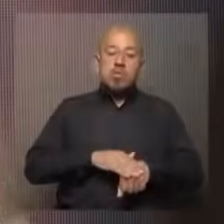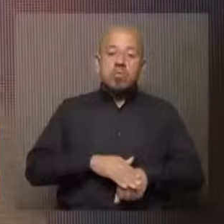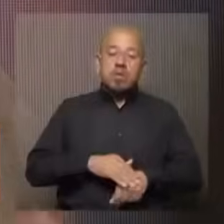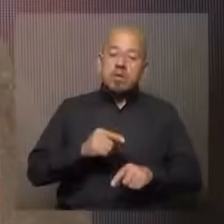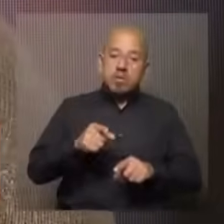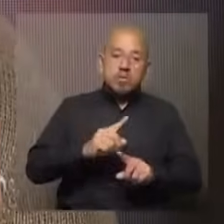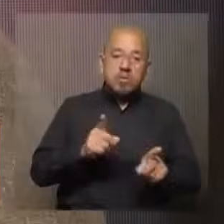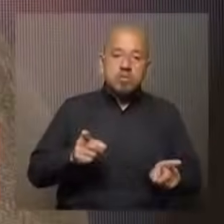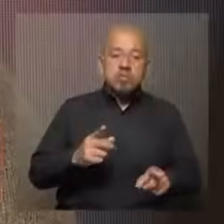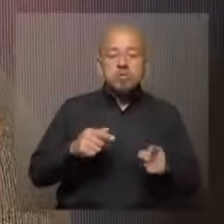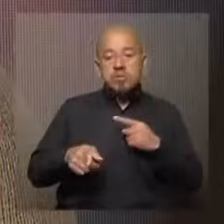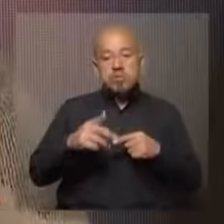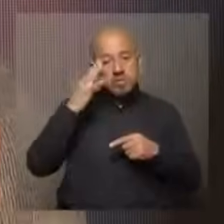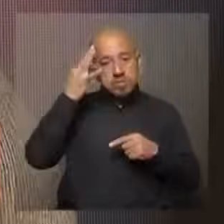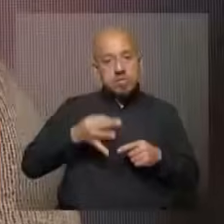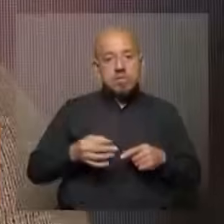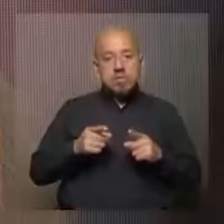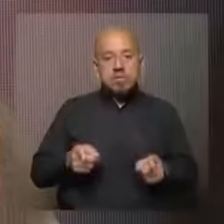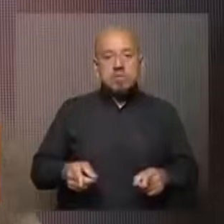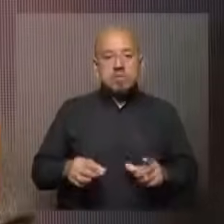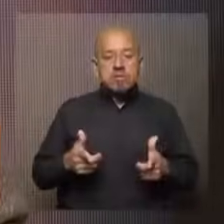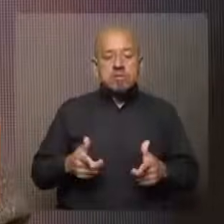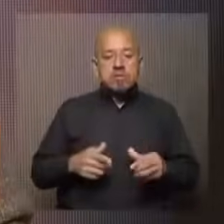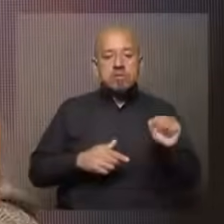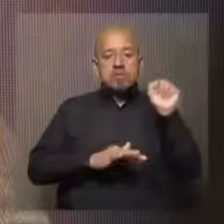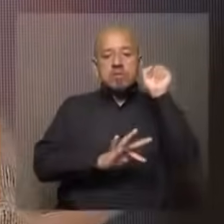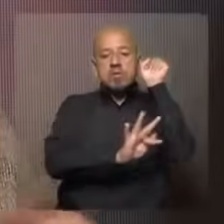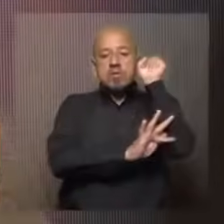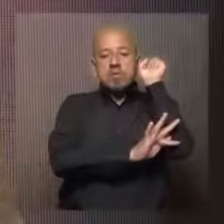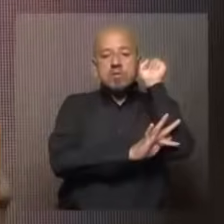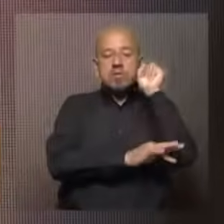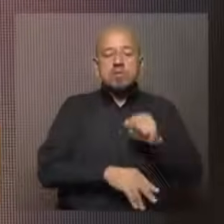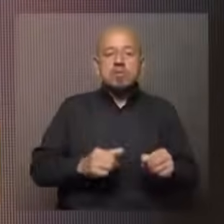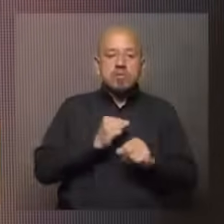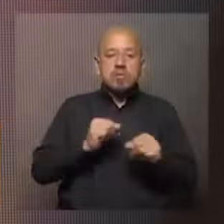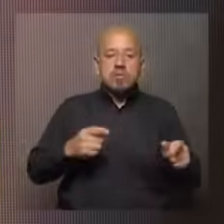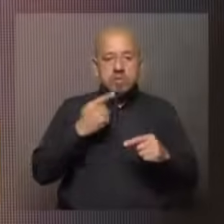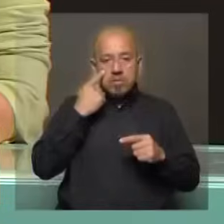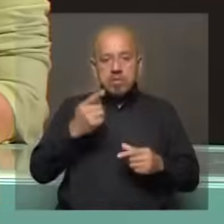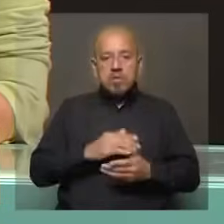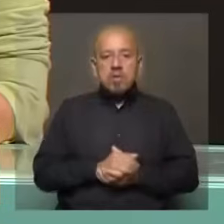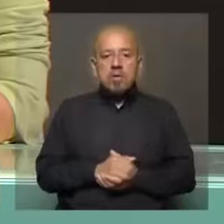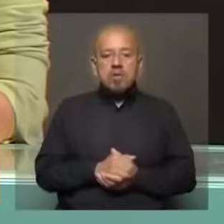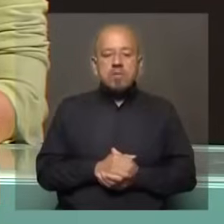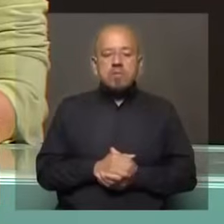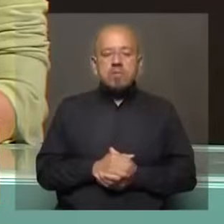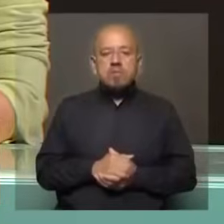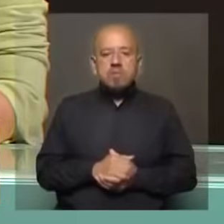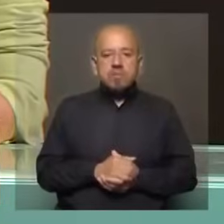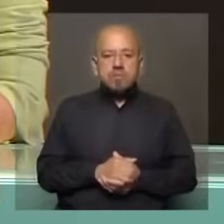realidad esto, si no existieran los feminismos, no podríamos haberlo visto. Además hay cuestiones